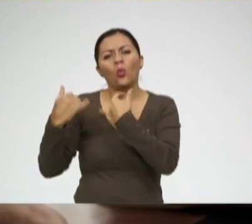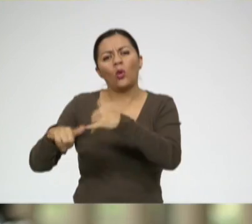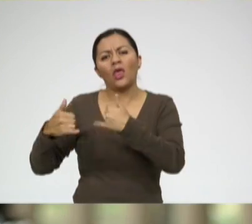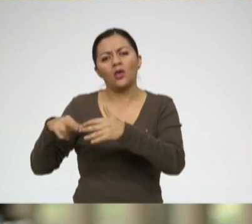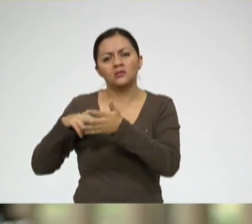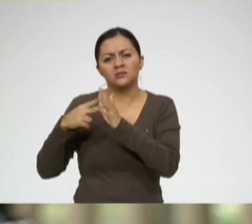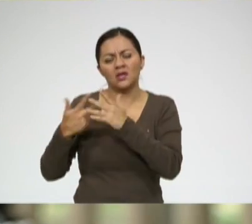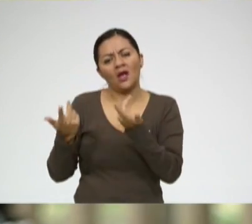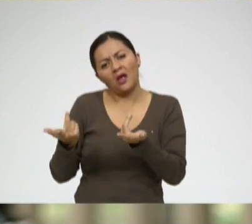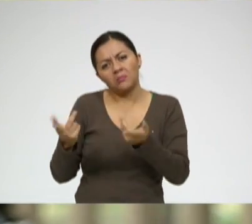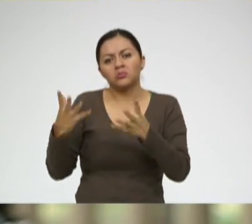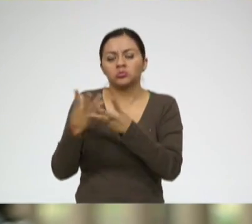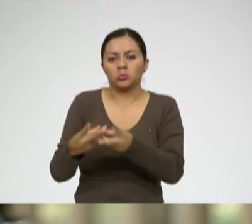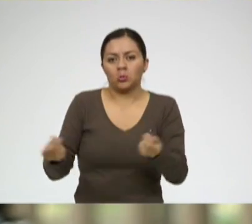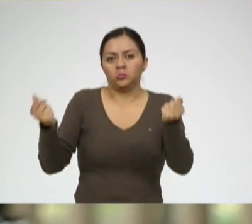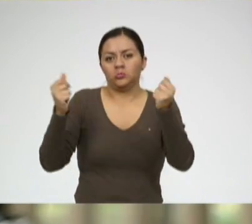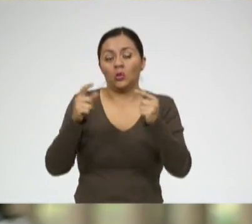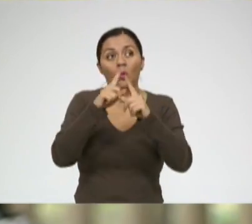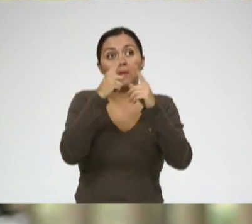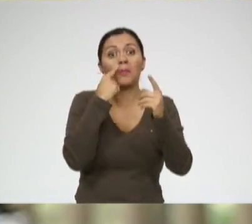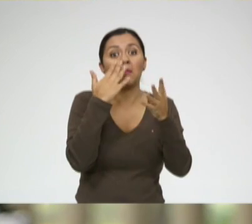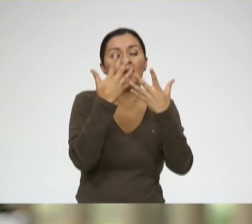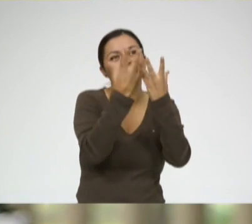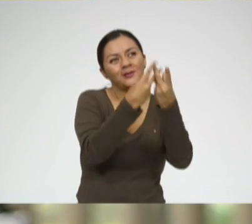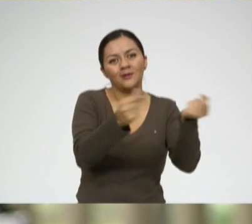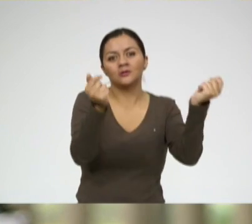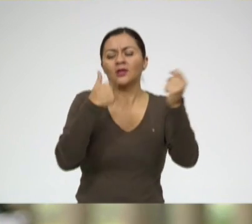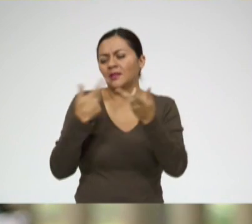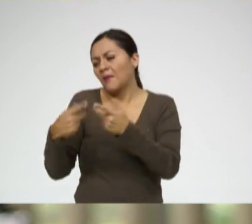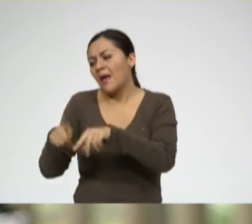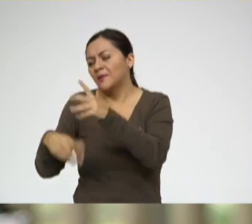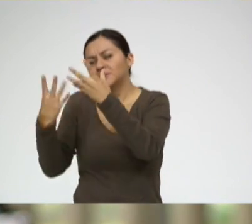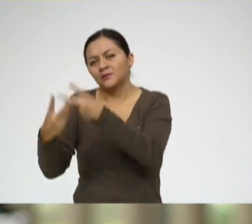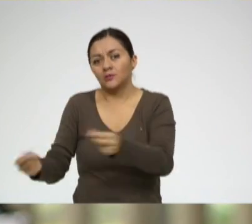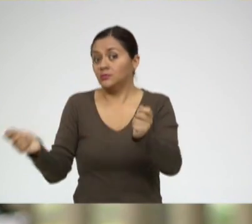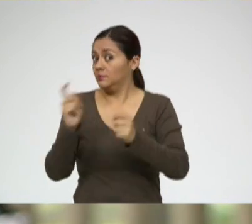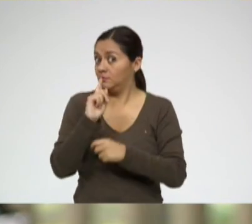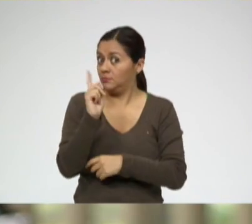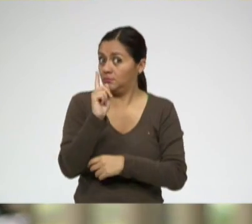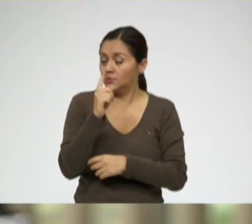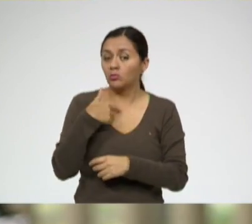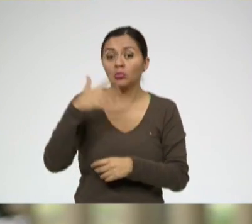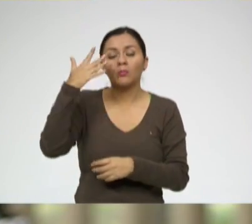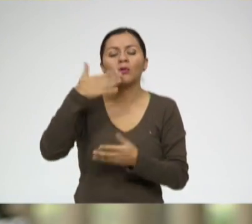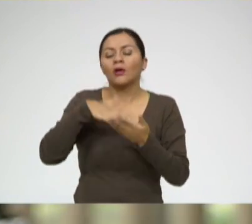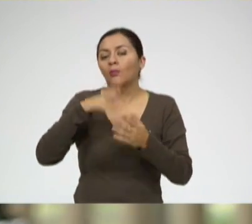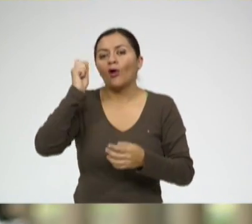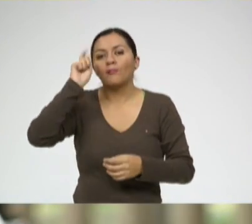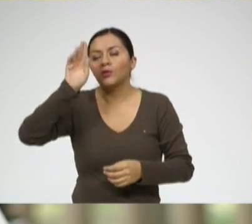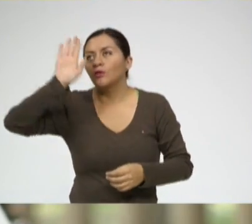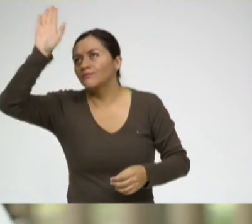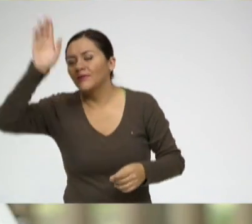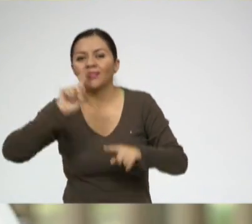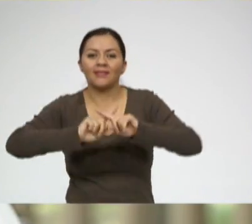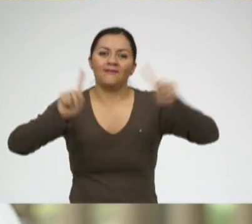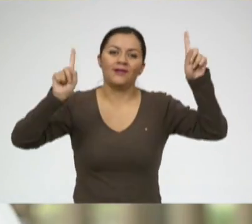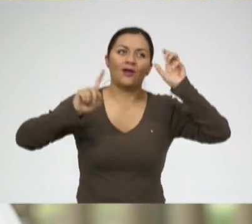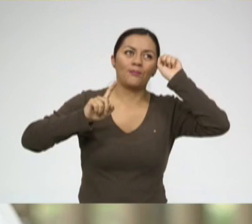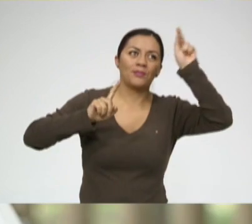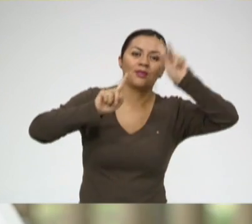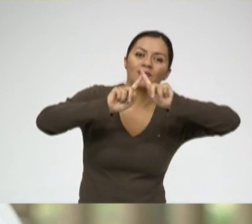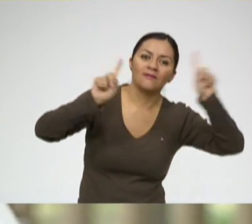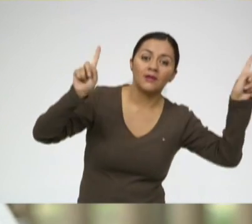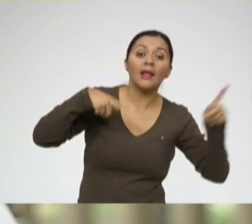buenas. Cuando ellos tienen diferencias de opiniones, cuando ellos creen que algunos quieren llevar, como quien